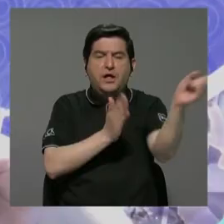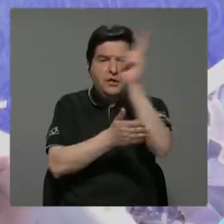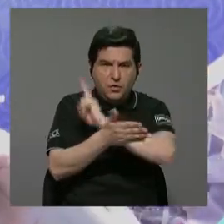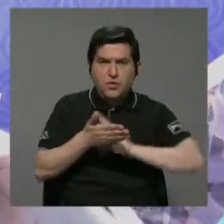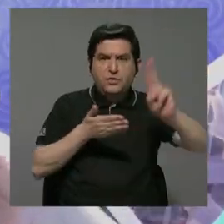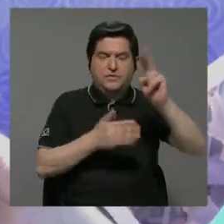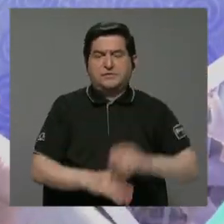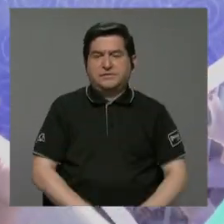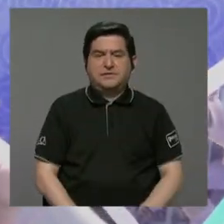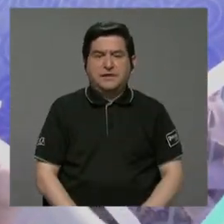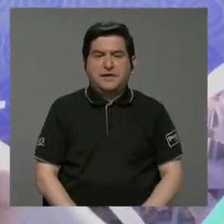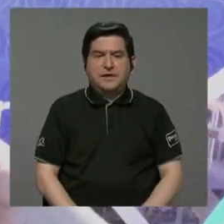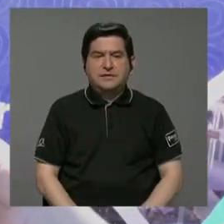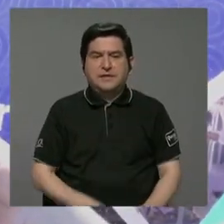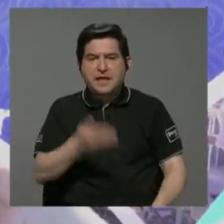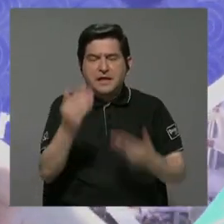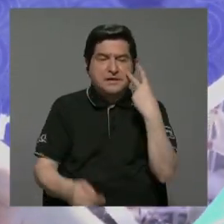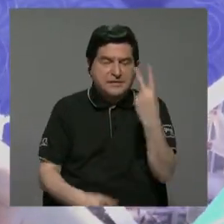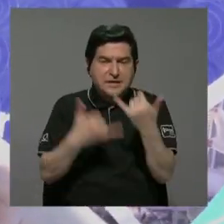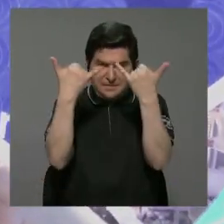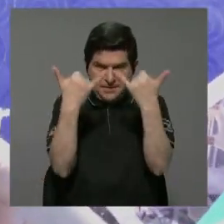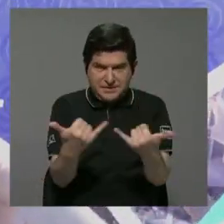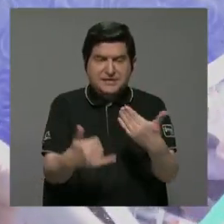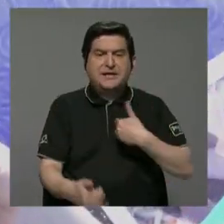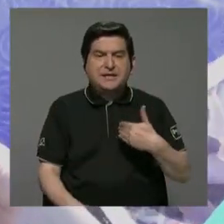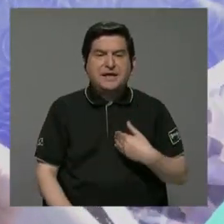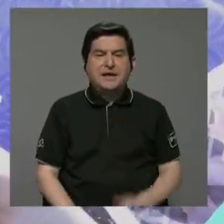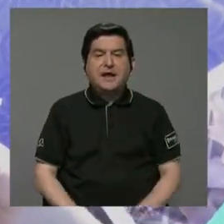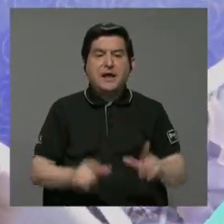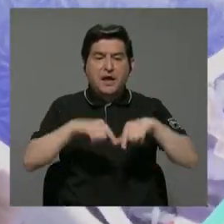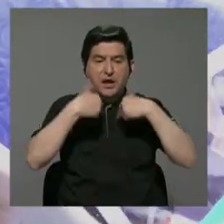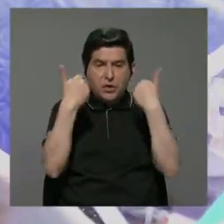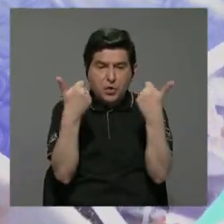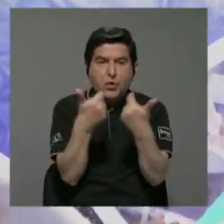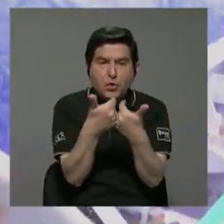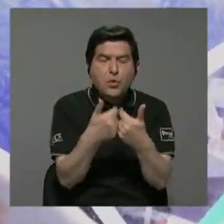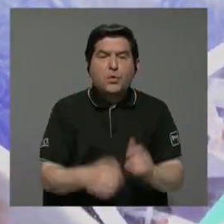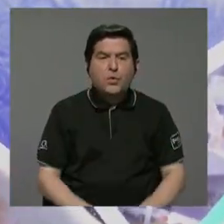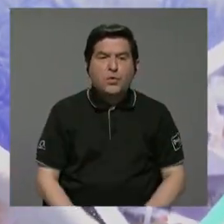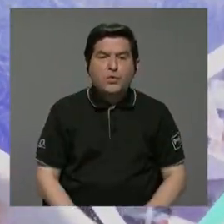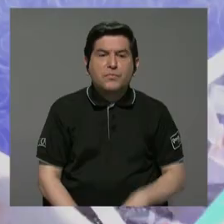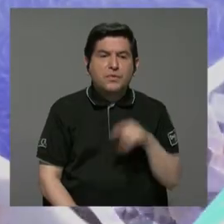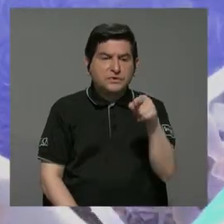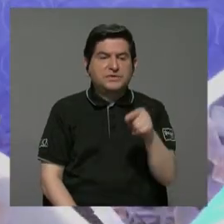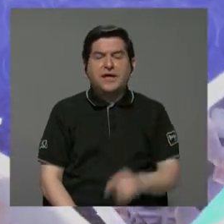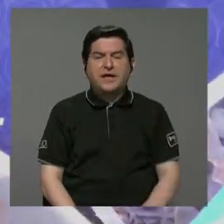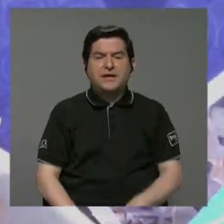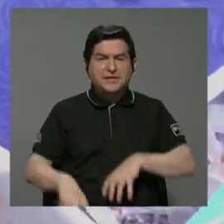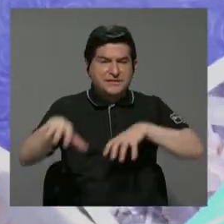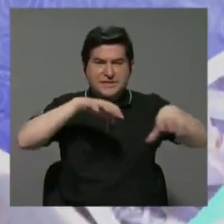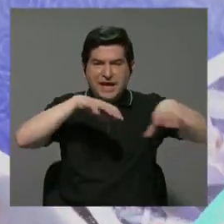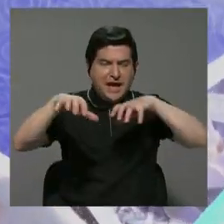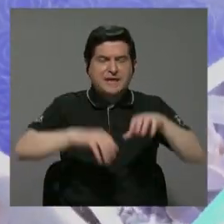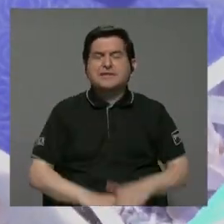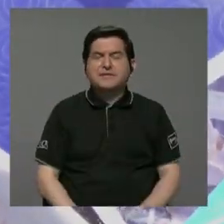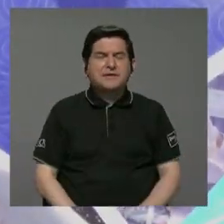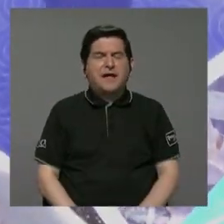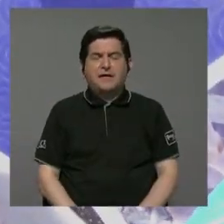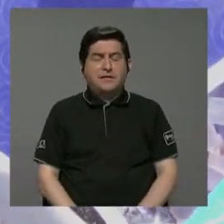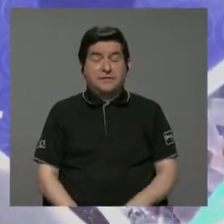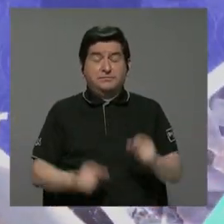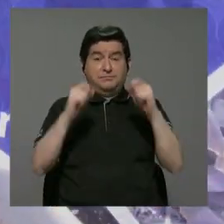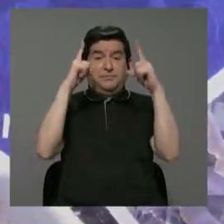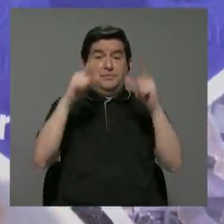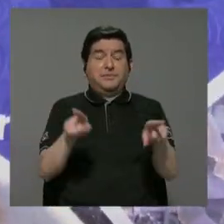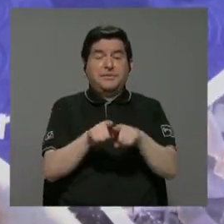universidad. Como han podido tal vez observar, tenemos el grupo de floreo con esos lazos que hacen increíbles movimientos, la